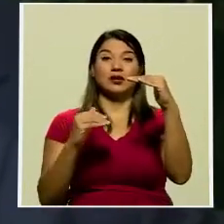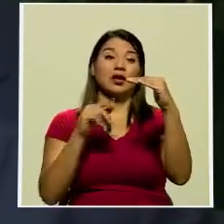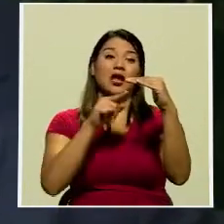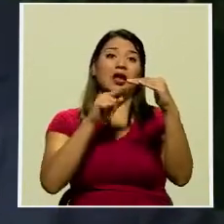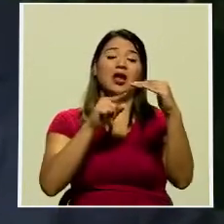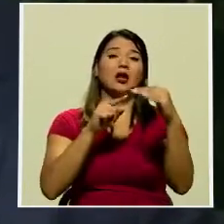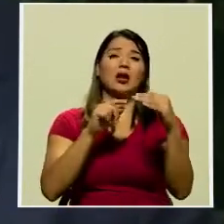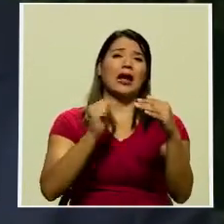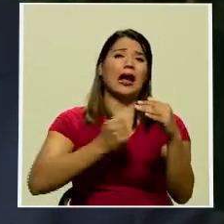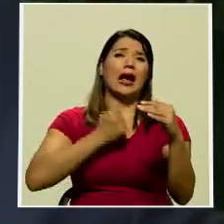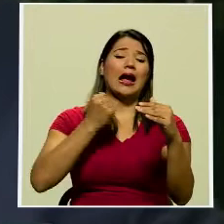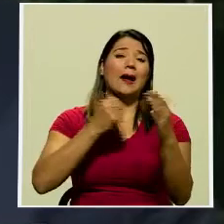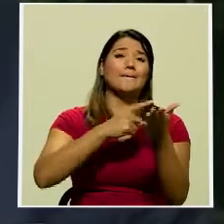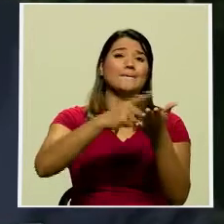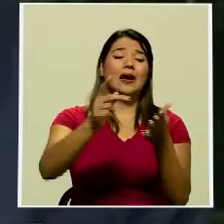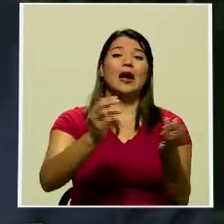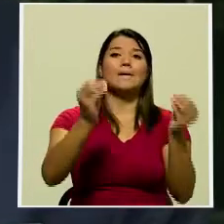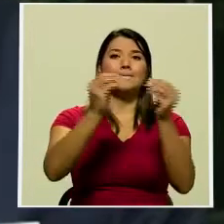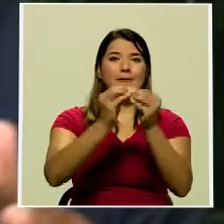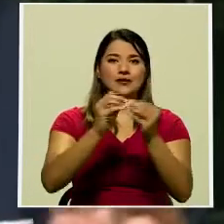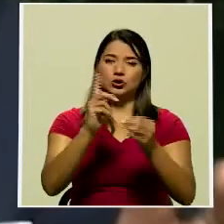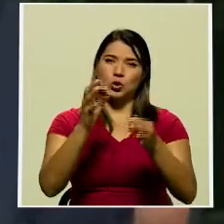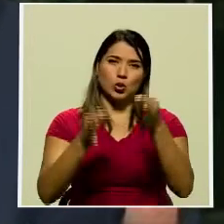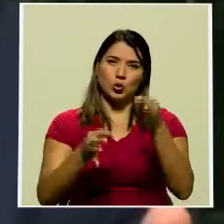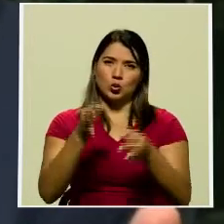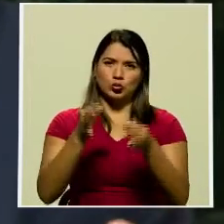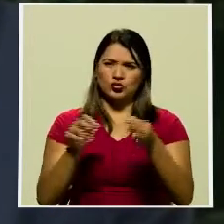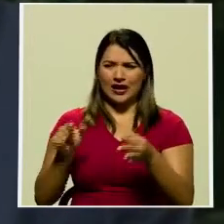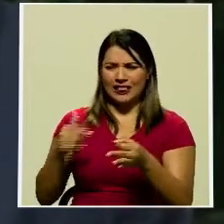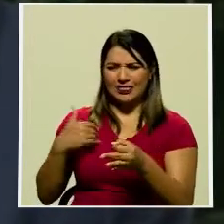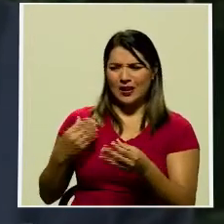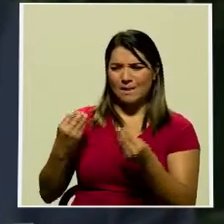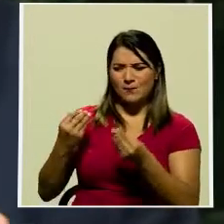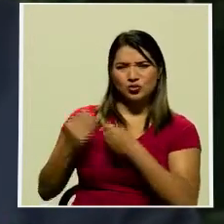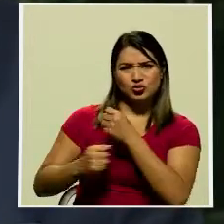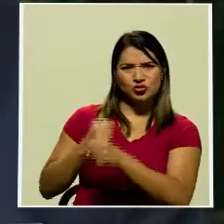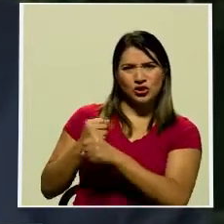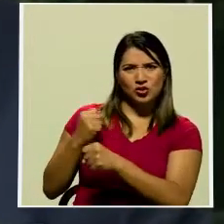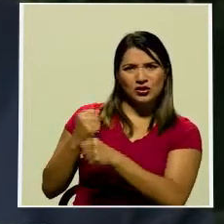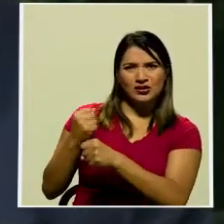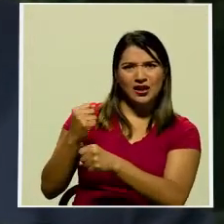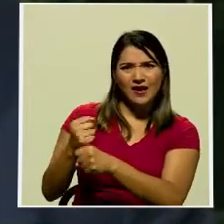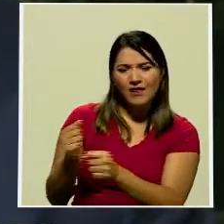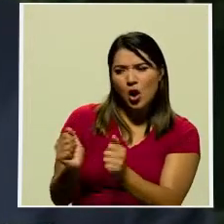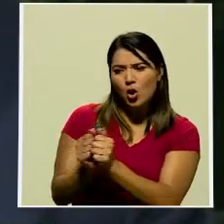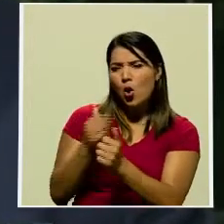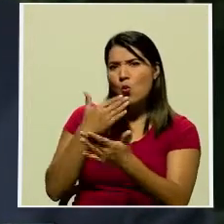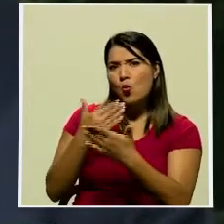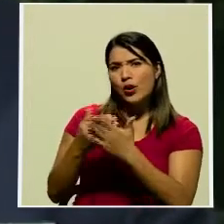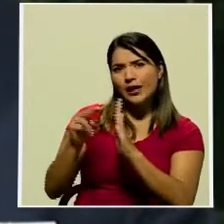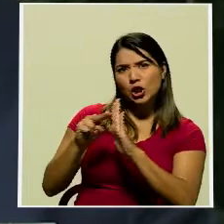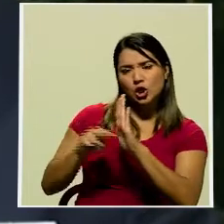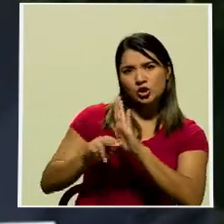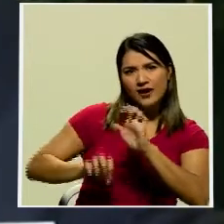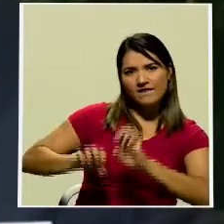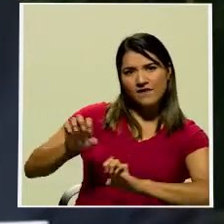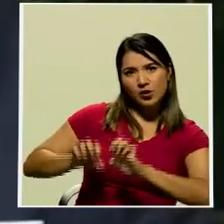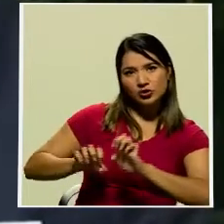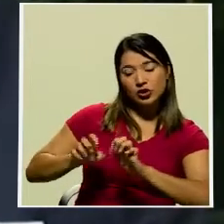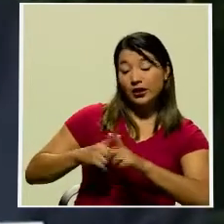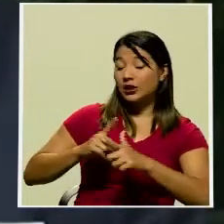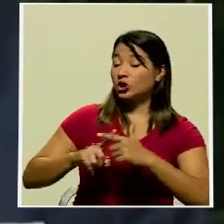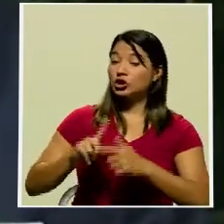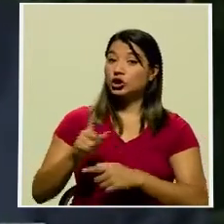ganar muchísimo más que un funcionario que tiene X cantidad de años y además con evaluaciones de desempeño extraordinarias. Entonces me parece que